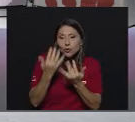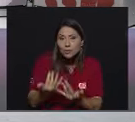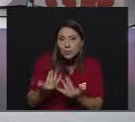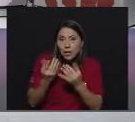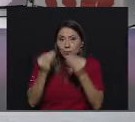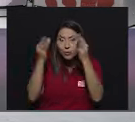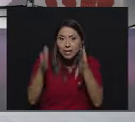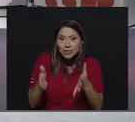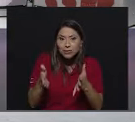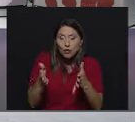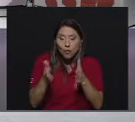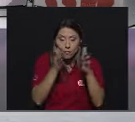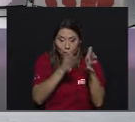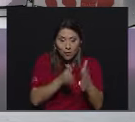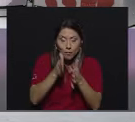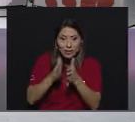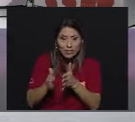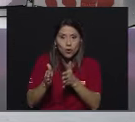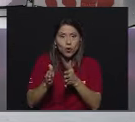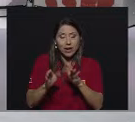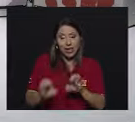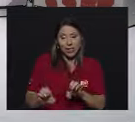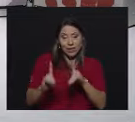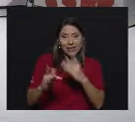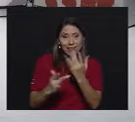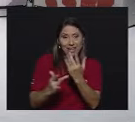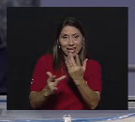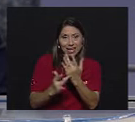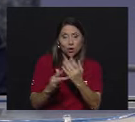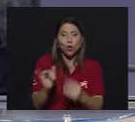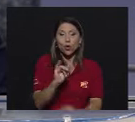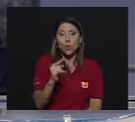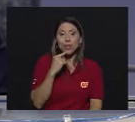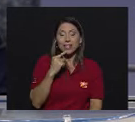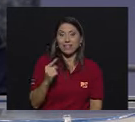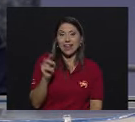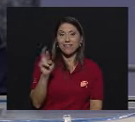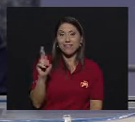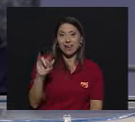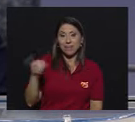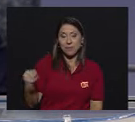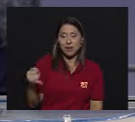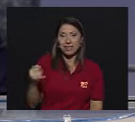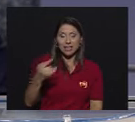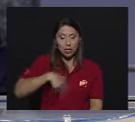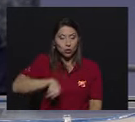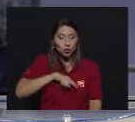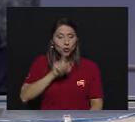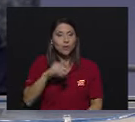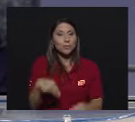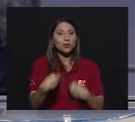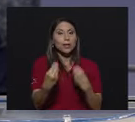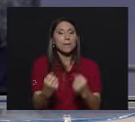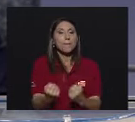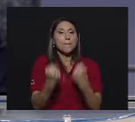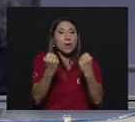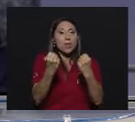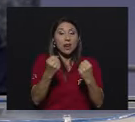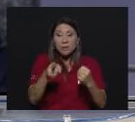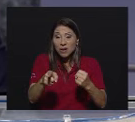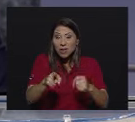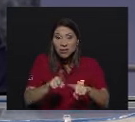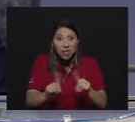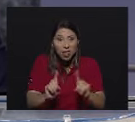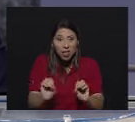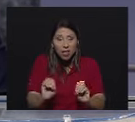de un maestro, y no empoderamos, como decía el compañero Rafael Jiménez, definitivamente no vamos a